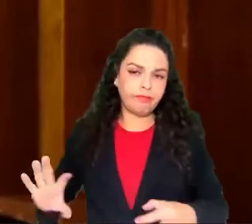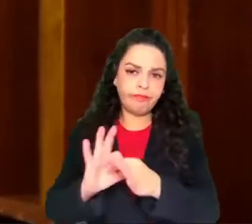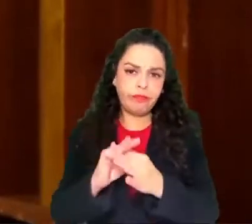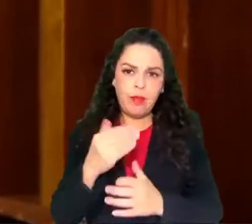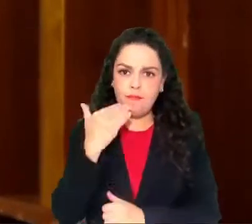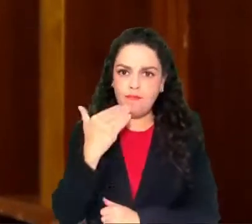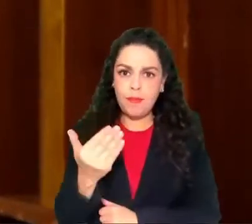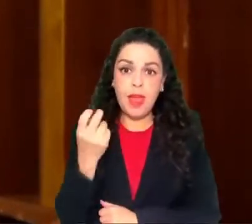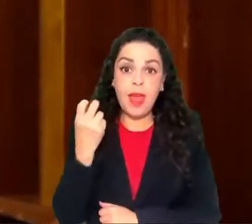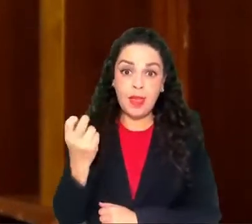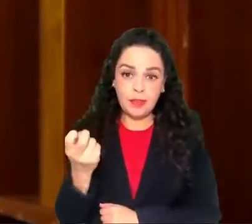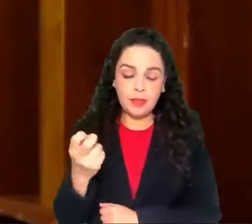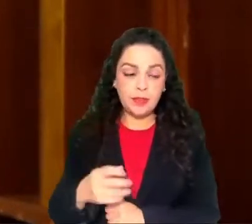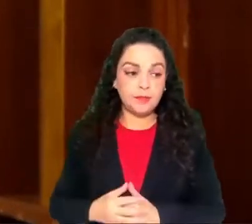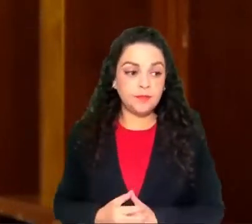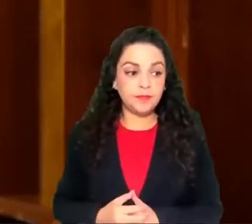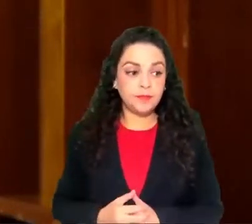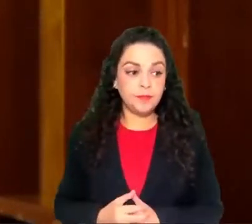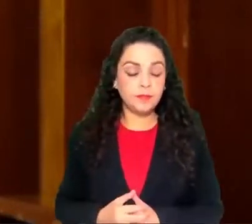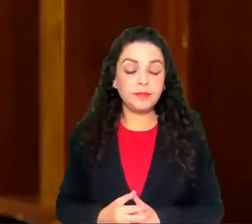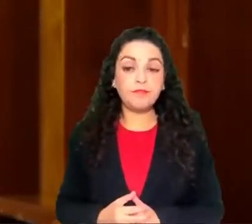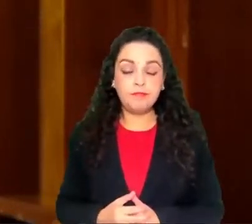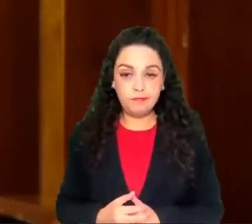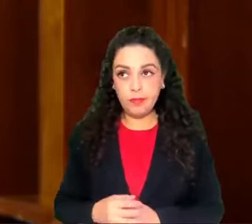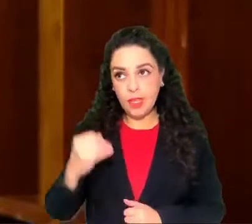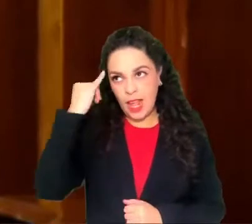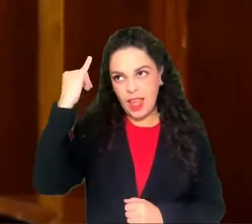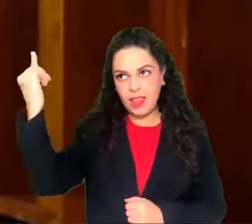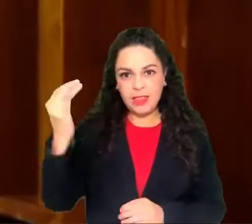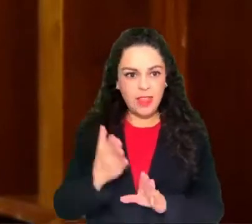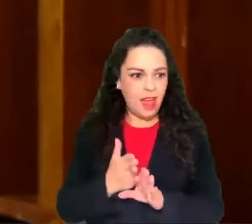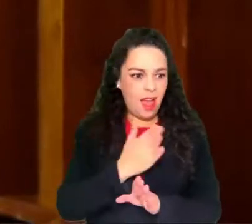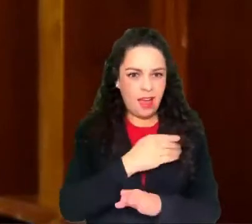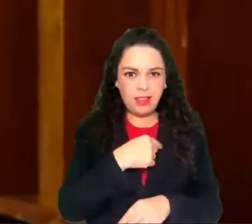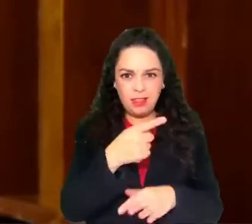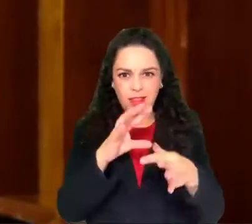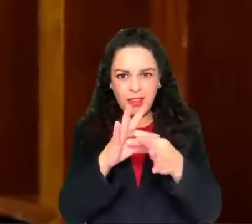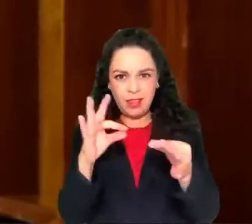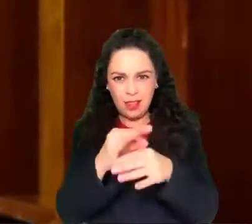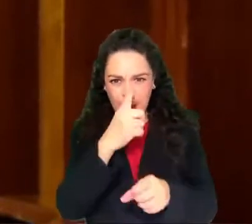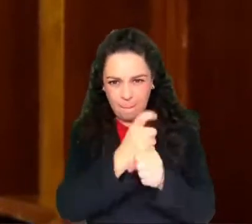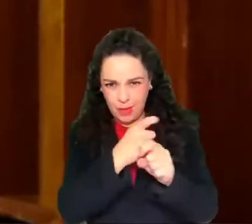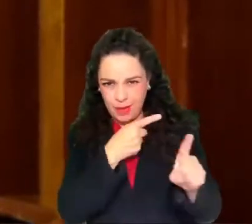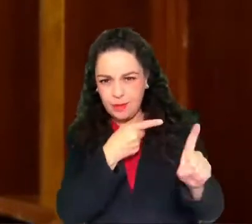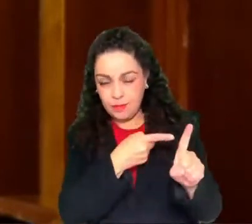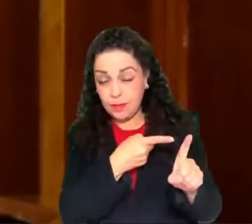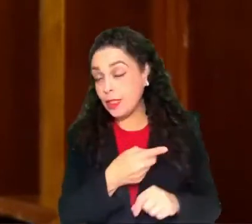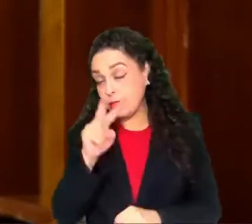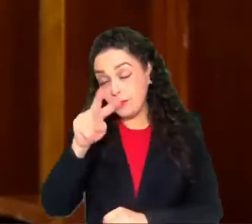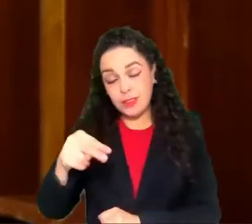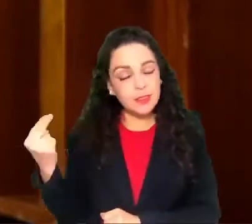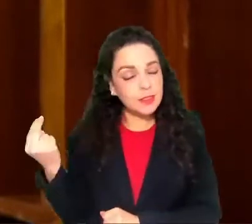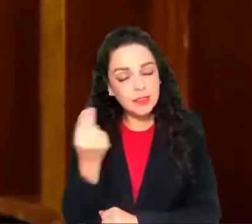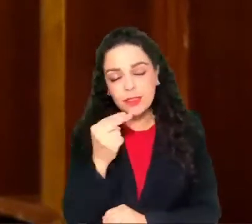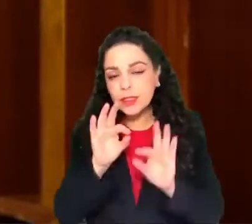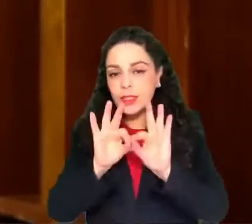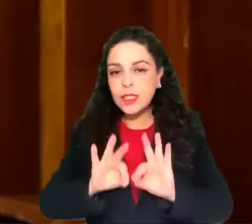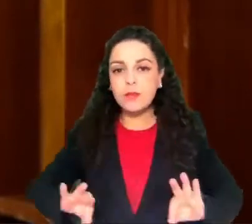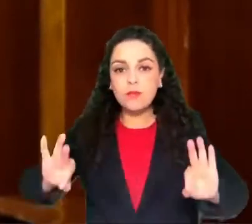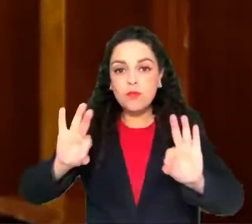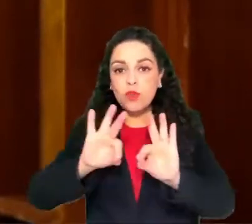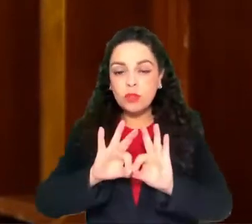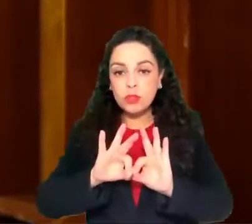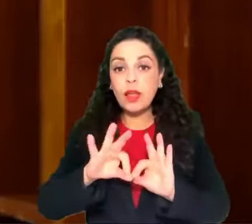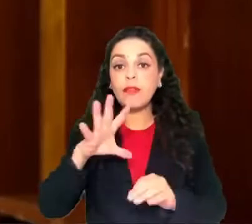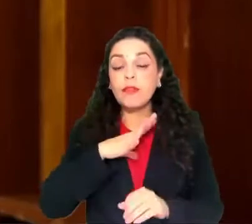retomando la primera idea para que se pueda rendir cuentas es condición indispensable que existe un supuesto normativo que así lo exige y